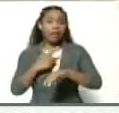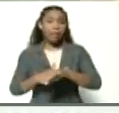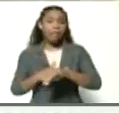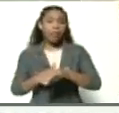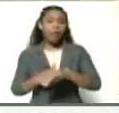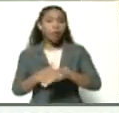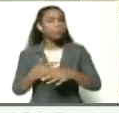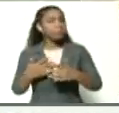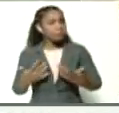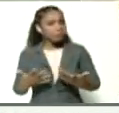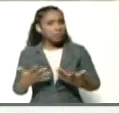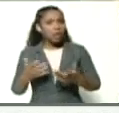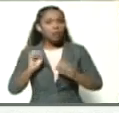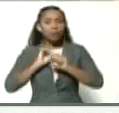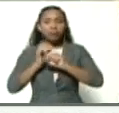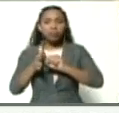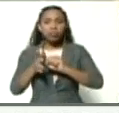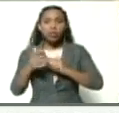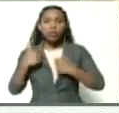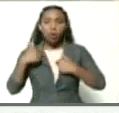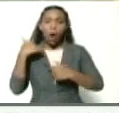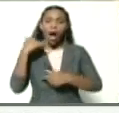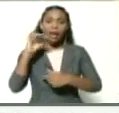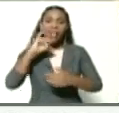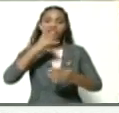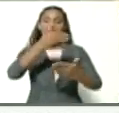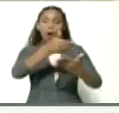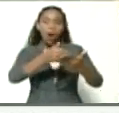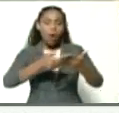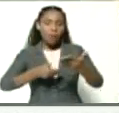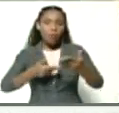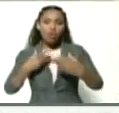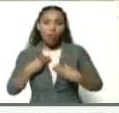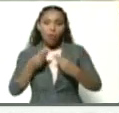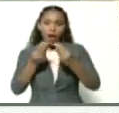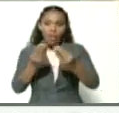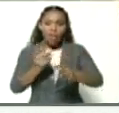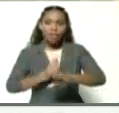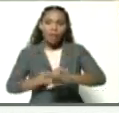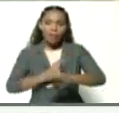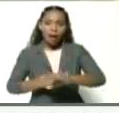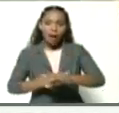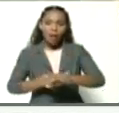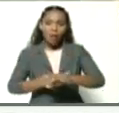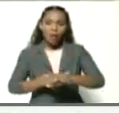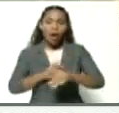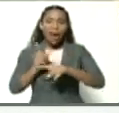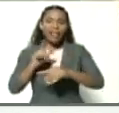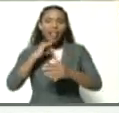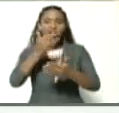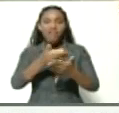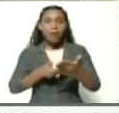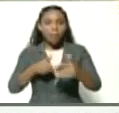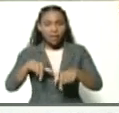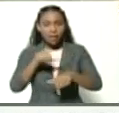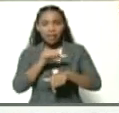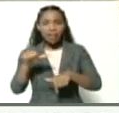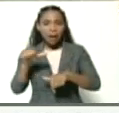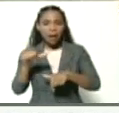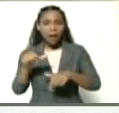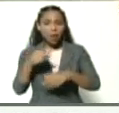de coronavirus. Tengo aquí el informe, lo voy a dar tempranito. El informe de esta semana, como ustedes